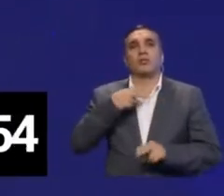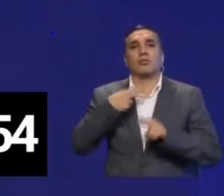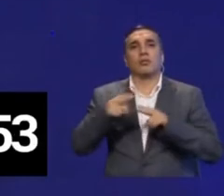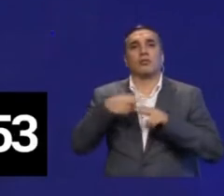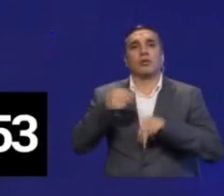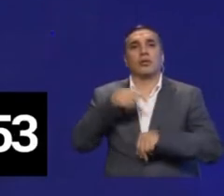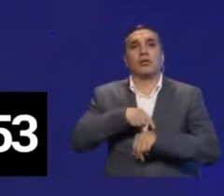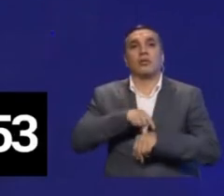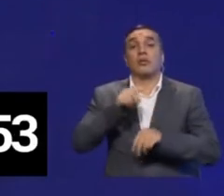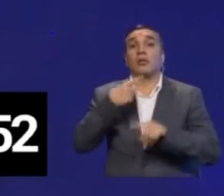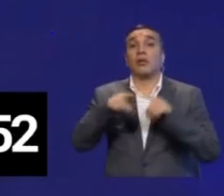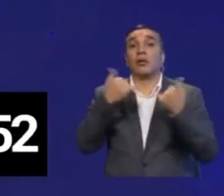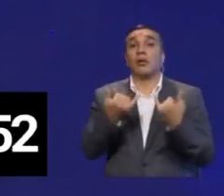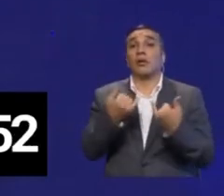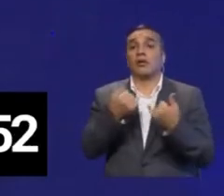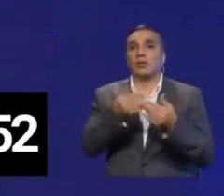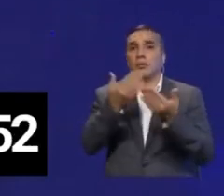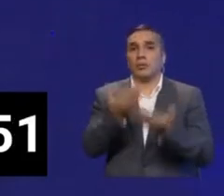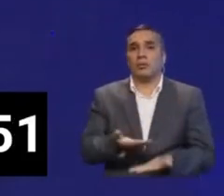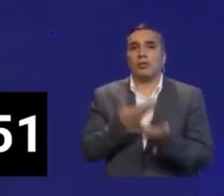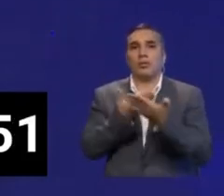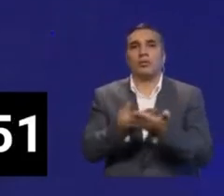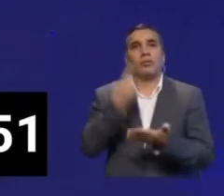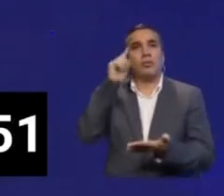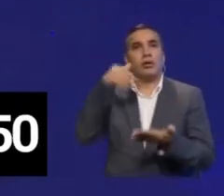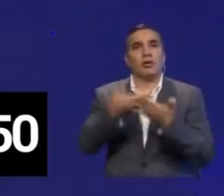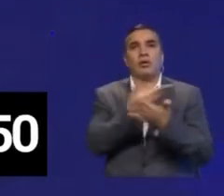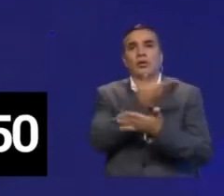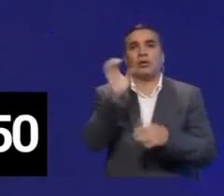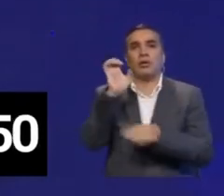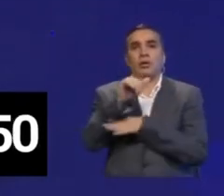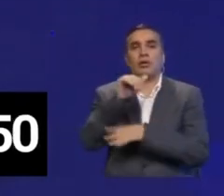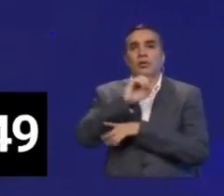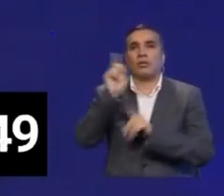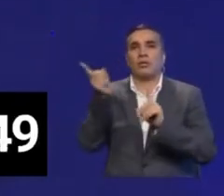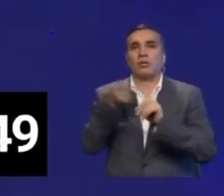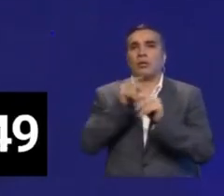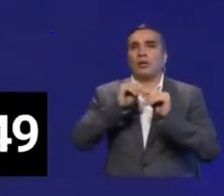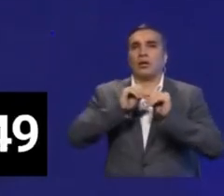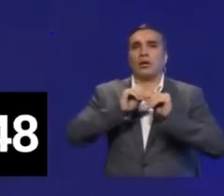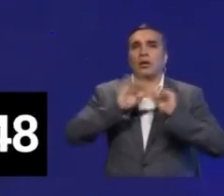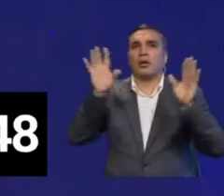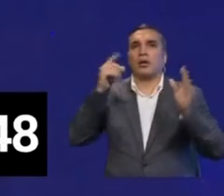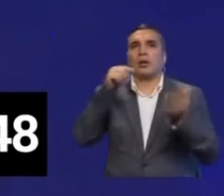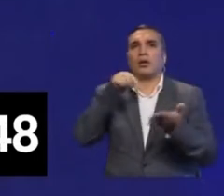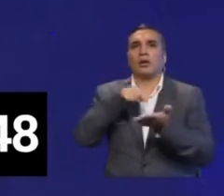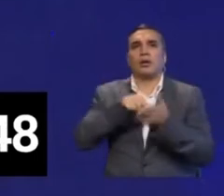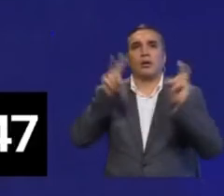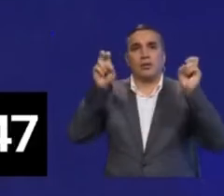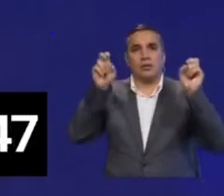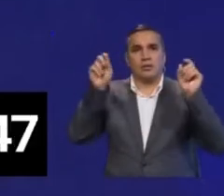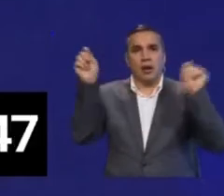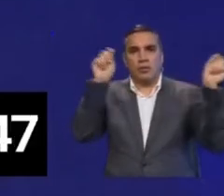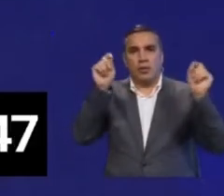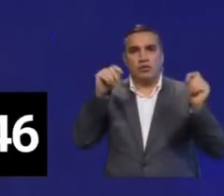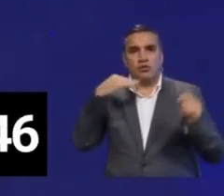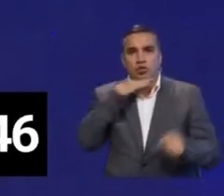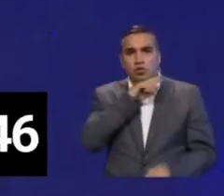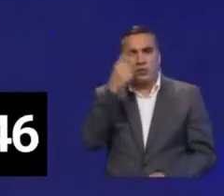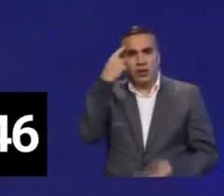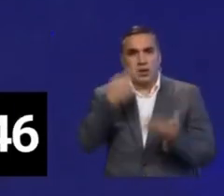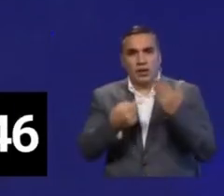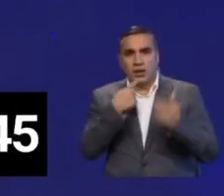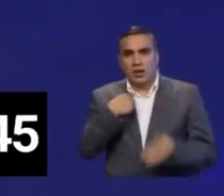días. Pero aquí vamos a plantear las propuestas para el pueblo ecuatoriano. Primero, aclarar que hay una campaña sucia montada para decir